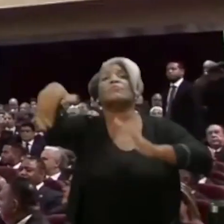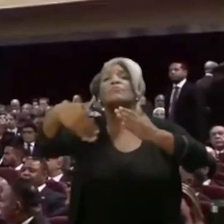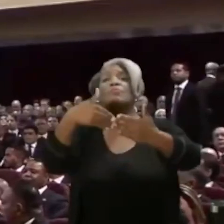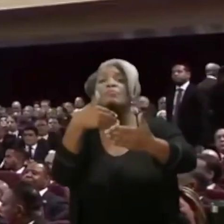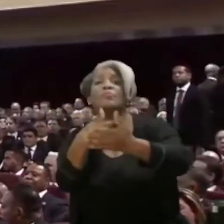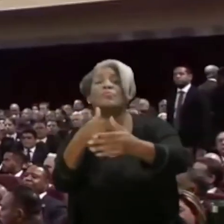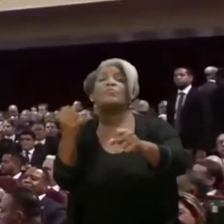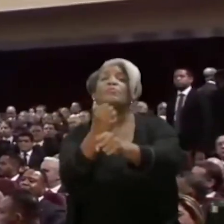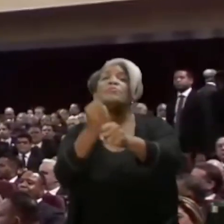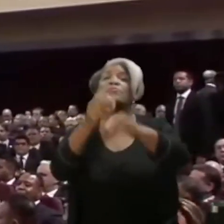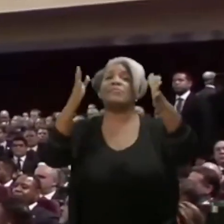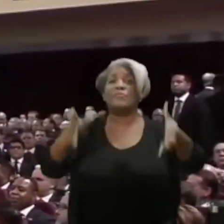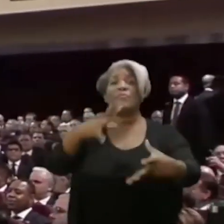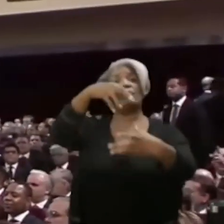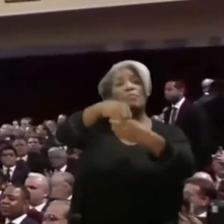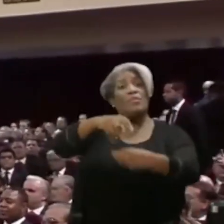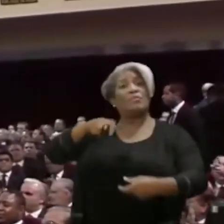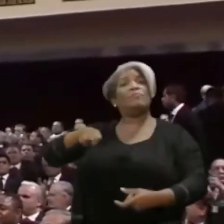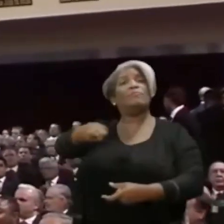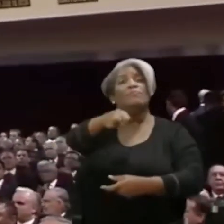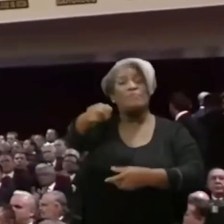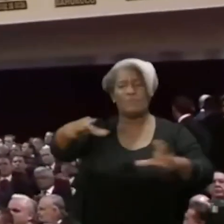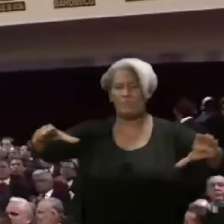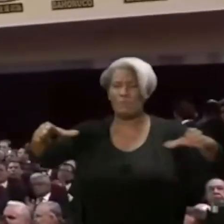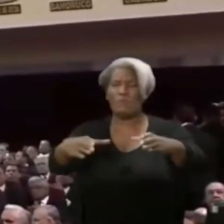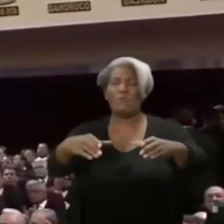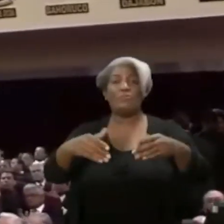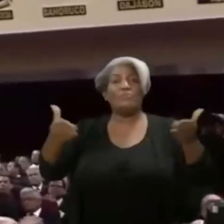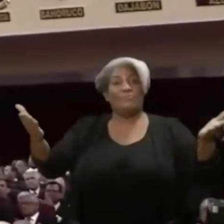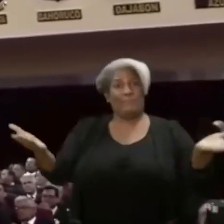los empleados del sector turismo que están aquí.